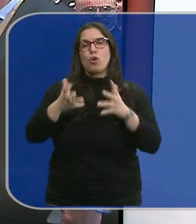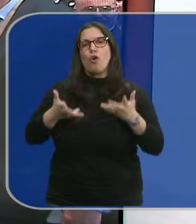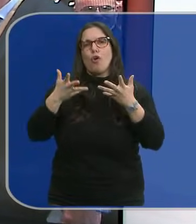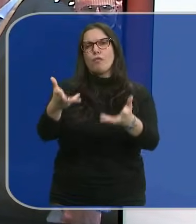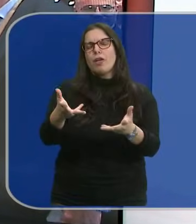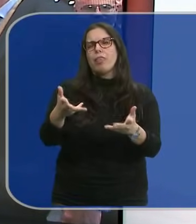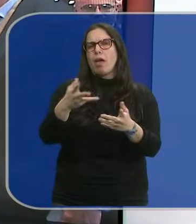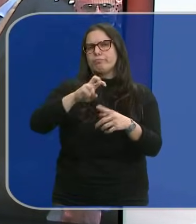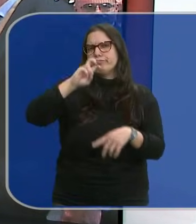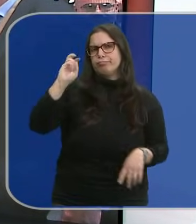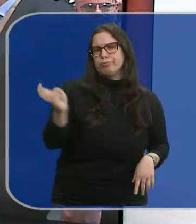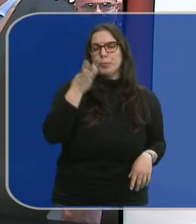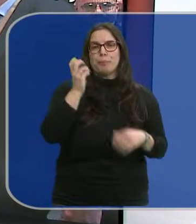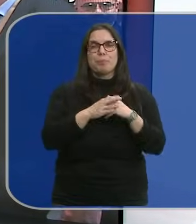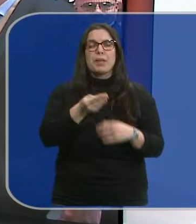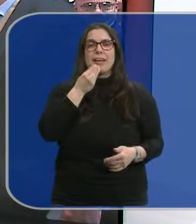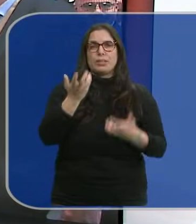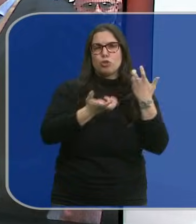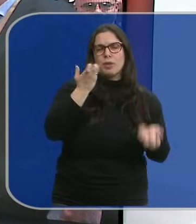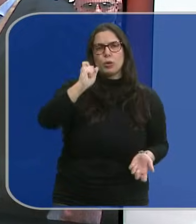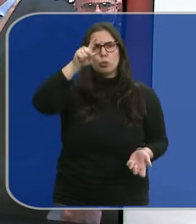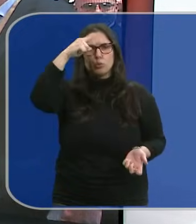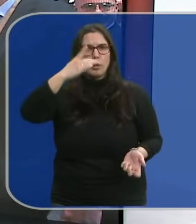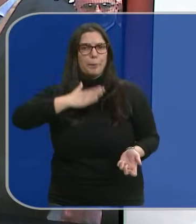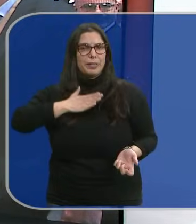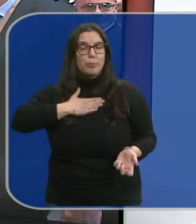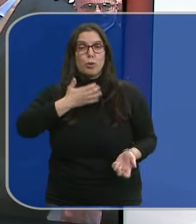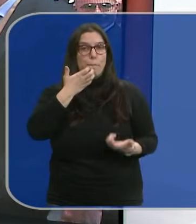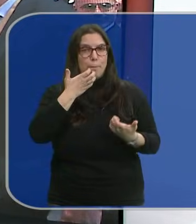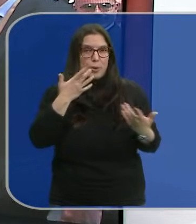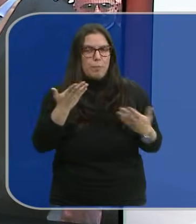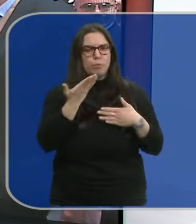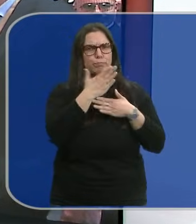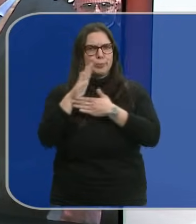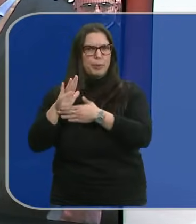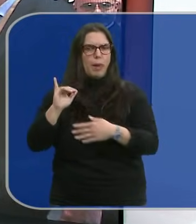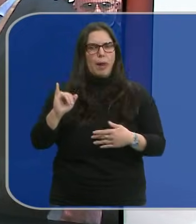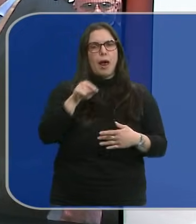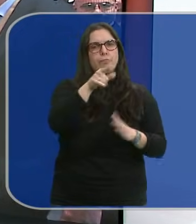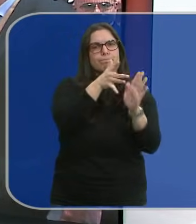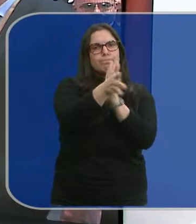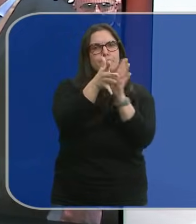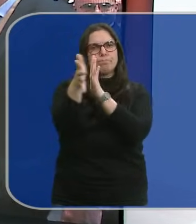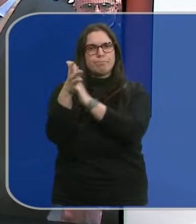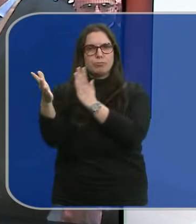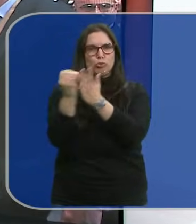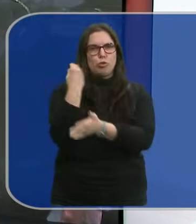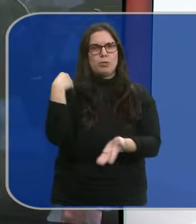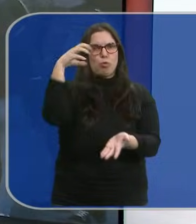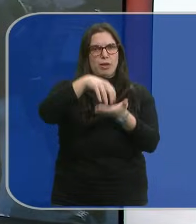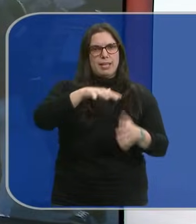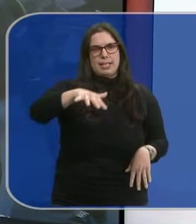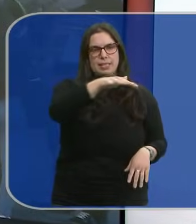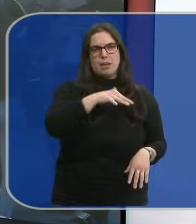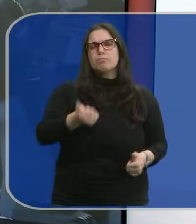visitantes un menú muy variado. Gastronomía, cultura o patrimonio son solo algunas de las propuestas que podrán encontrar en el stand de la comunidad. Pero